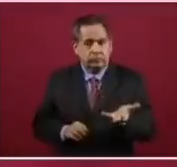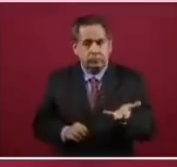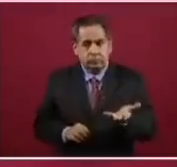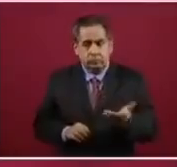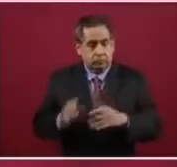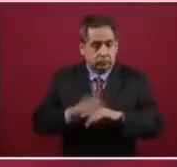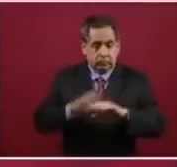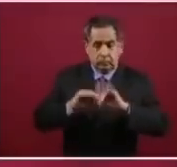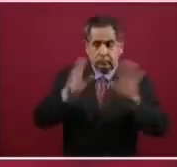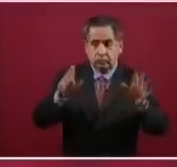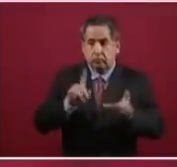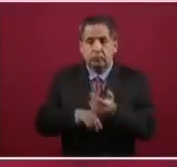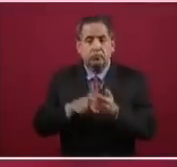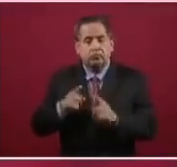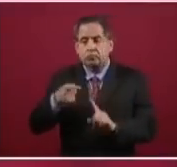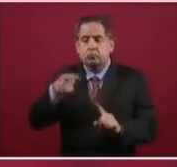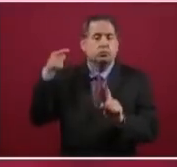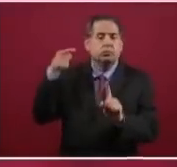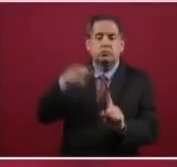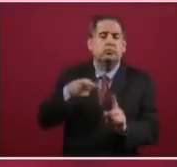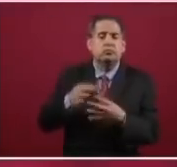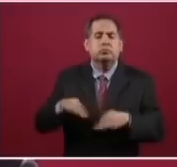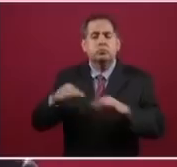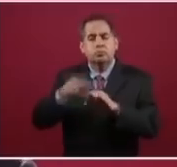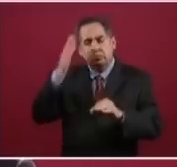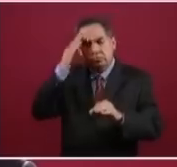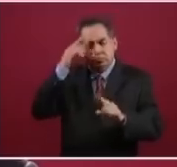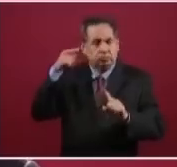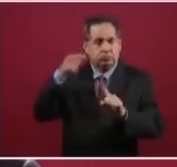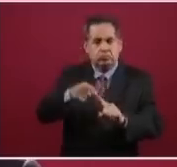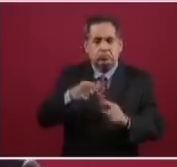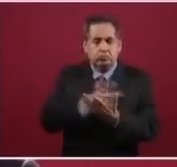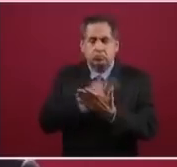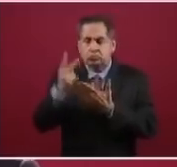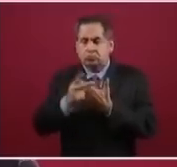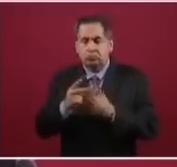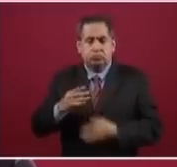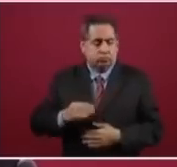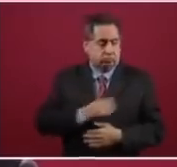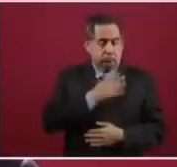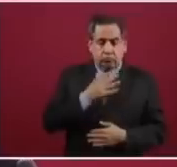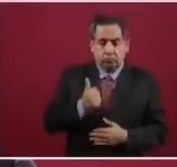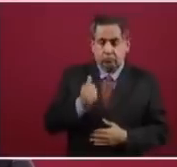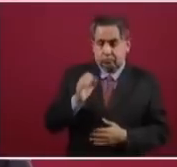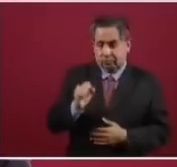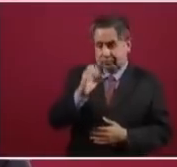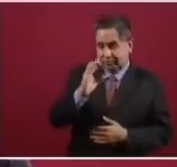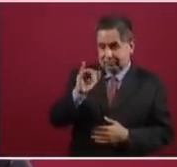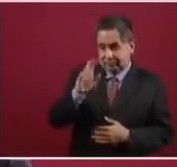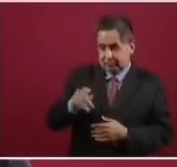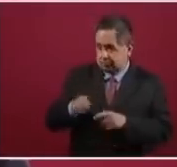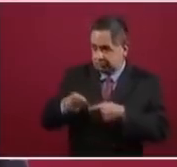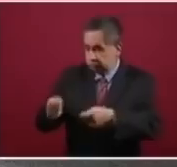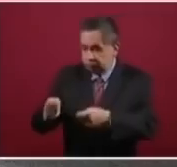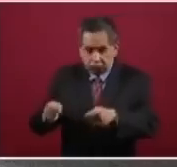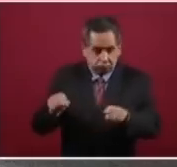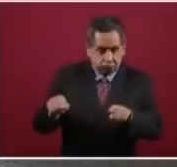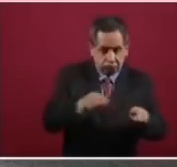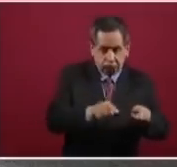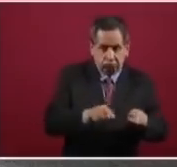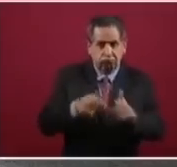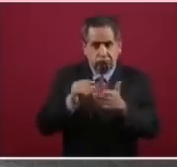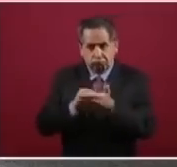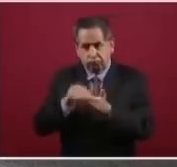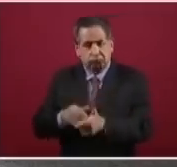muy muy claro dónde están nuestras prioridades nuestras prioridades es apoyar los programas de bienestar que tienen garantizado que puedan continuar en las